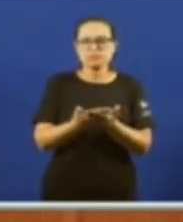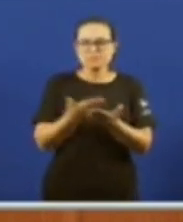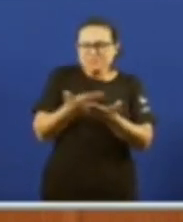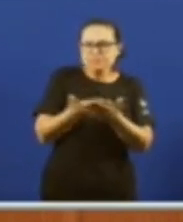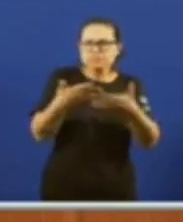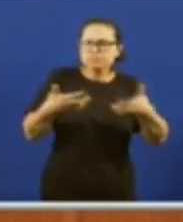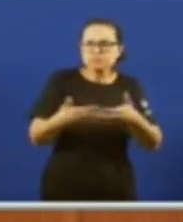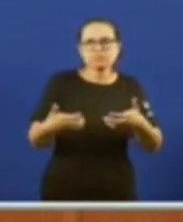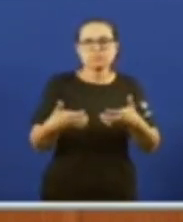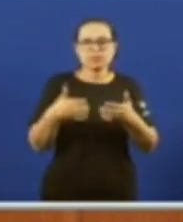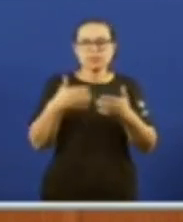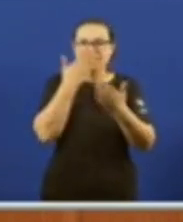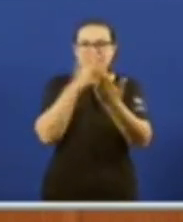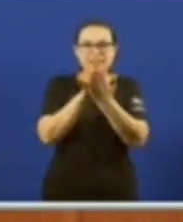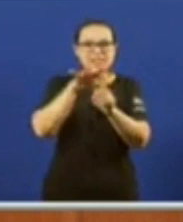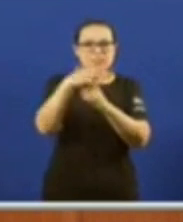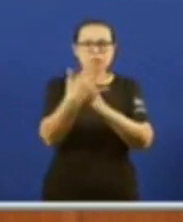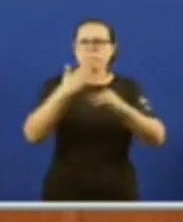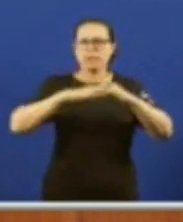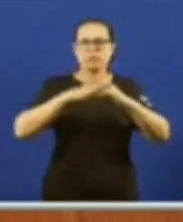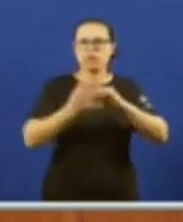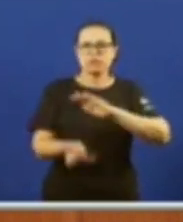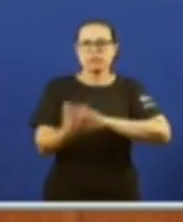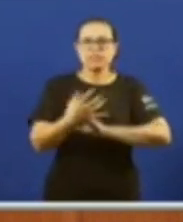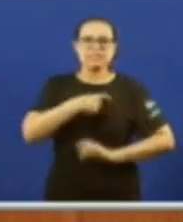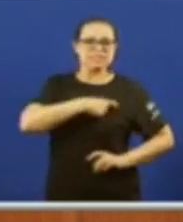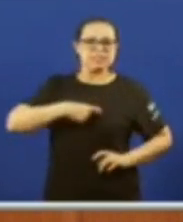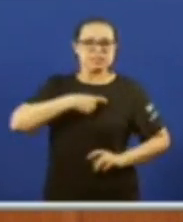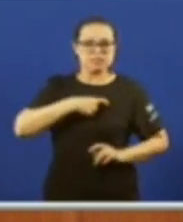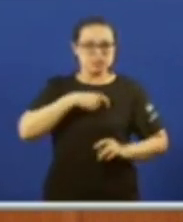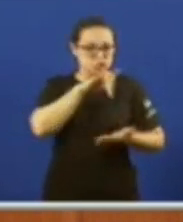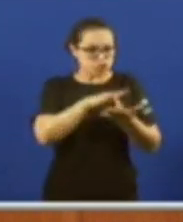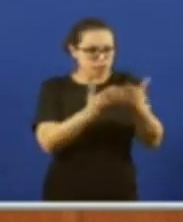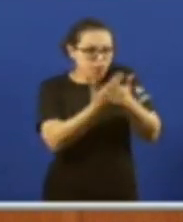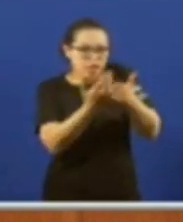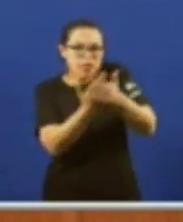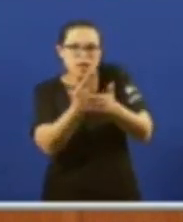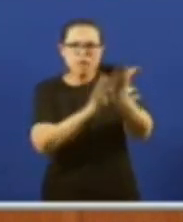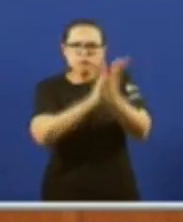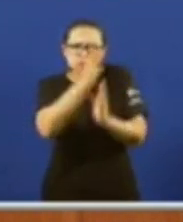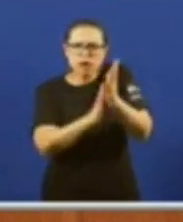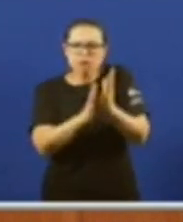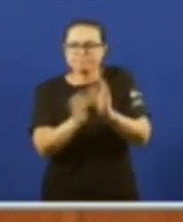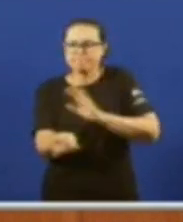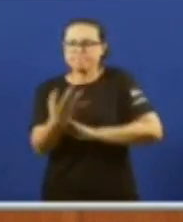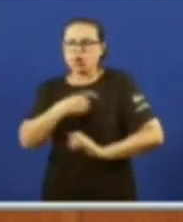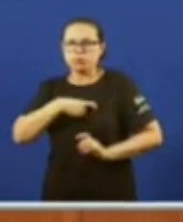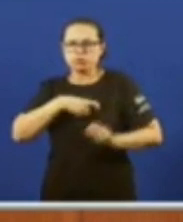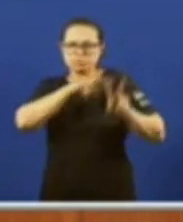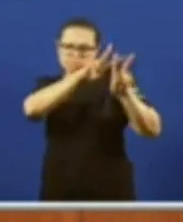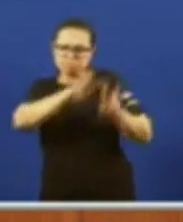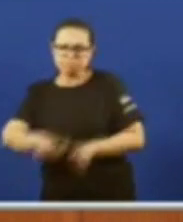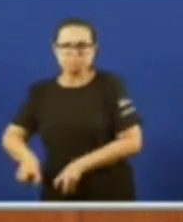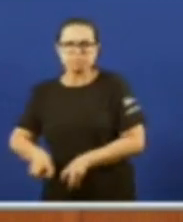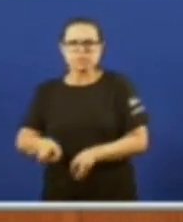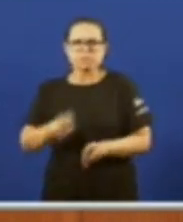ante unha situación así, que haxa unha comisión que estude que pasou durante a vaga de lumes, que analice que cambios hai que poñer en marcha